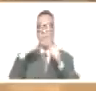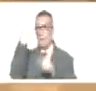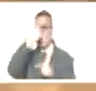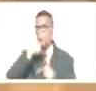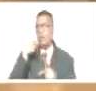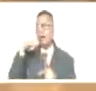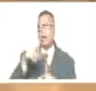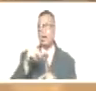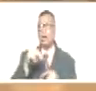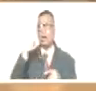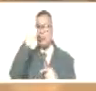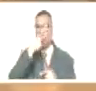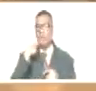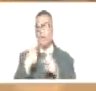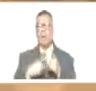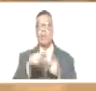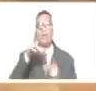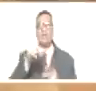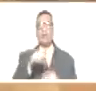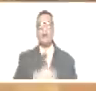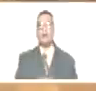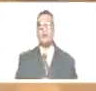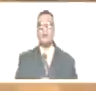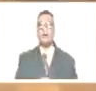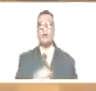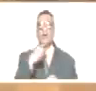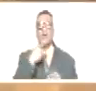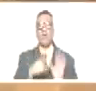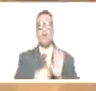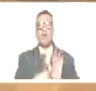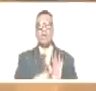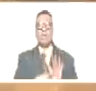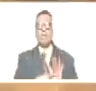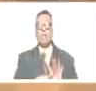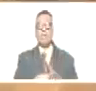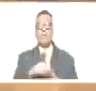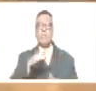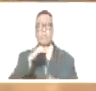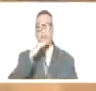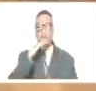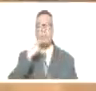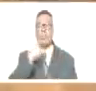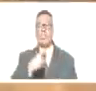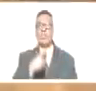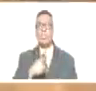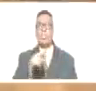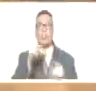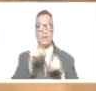cara. Porque uno habla de indignación, para decir una palabra